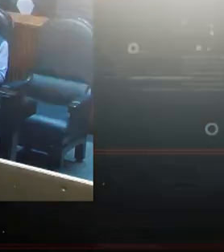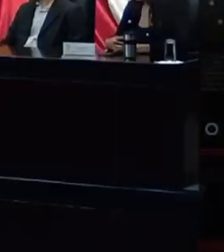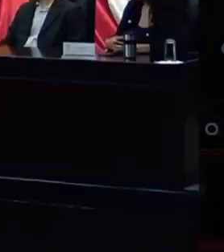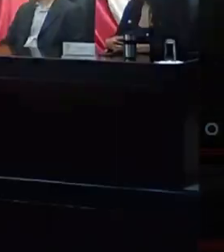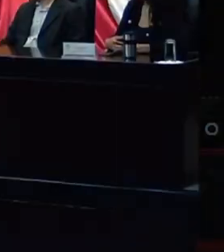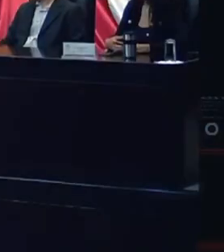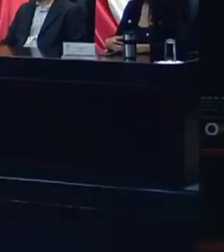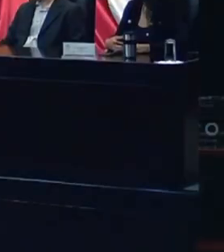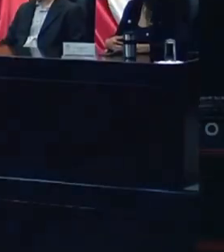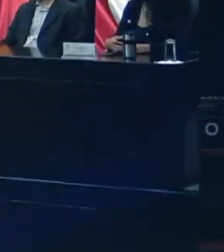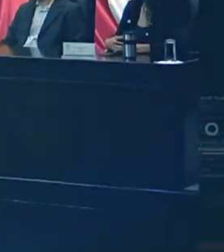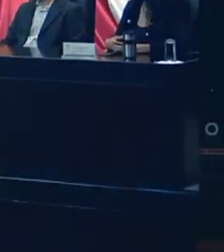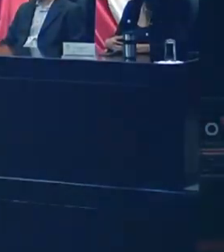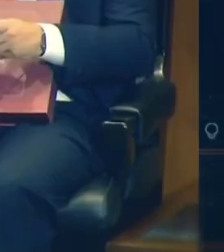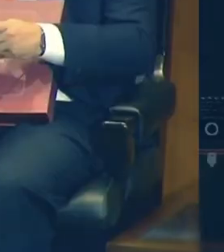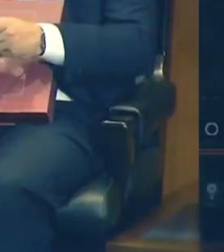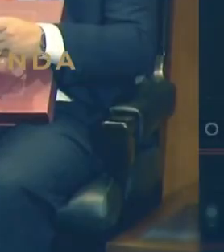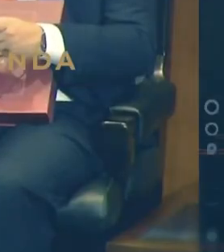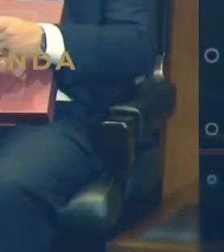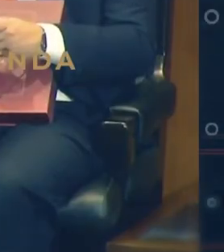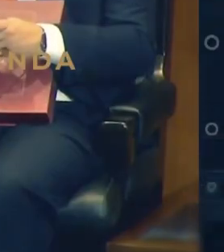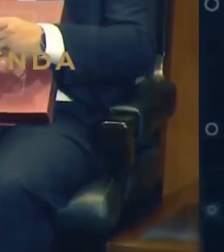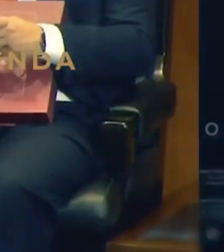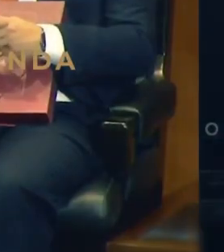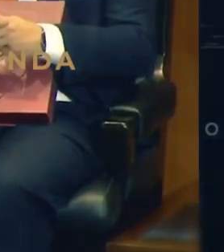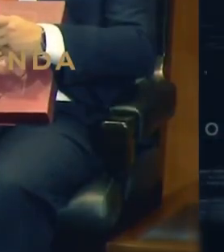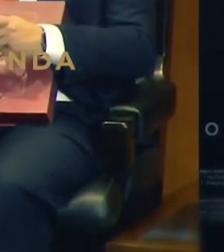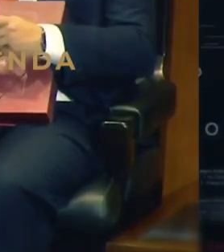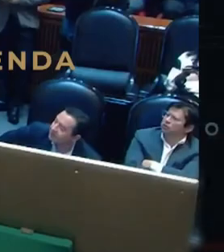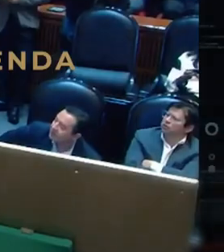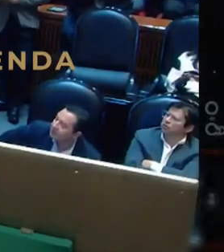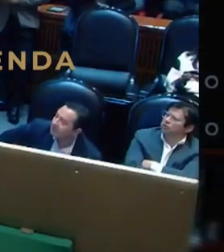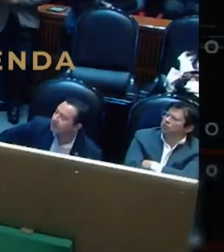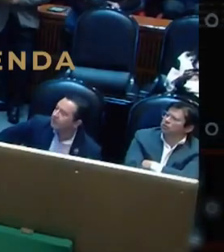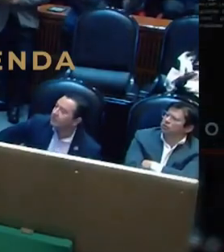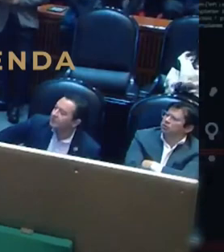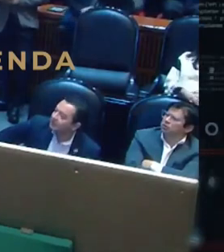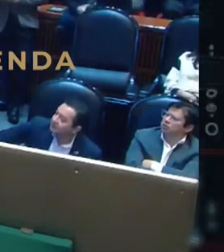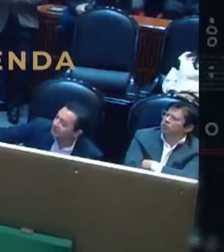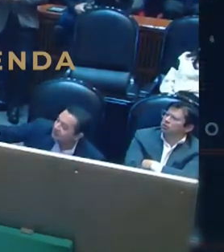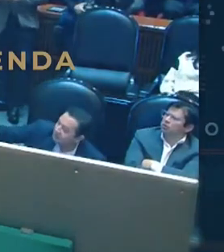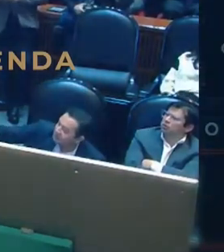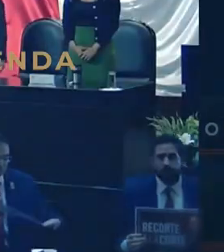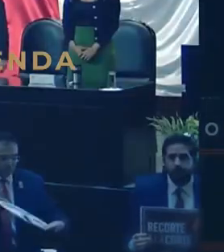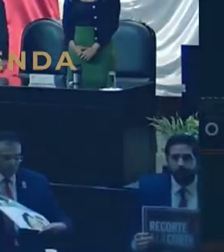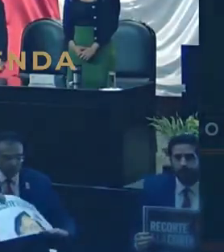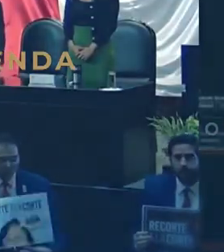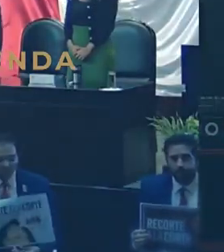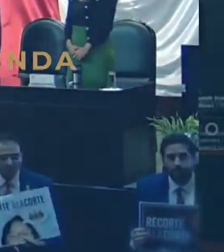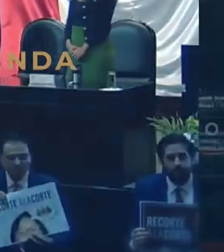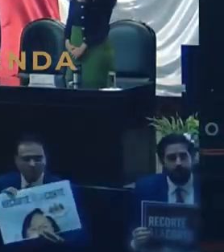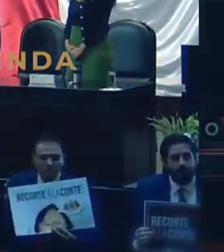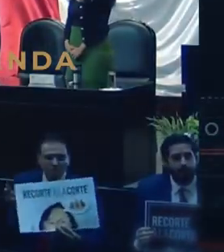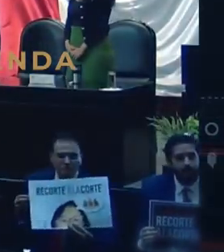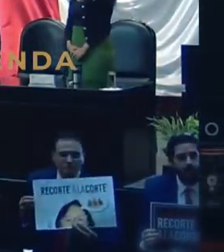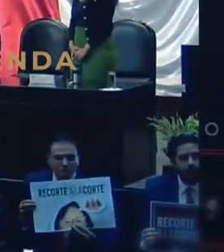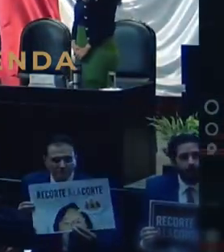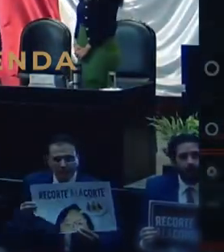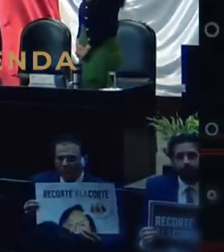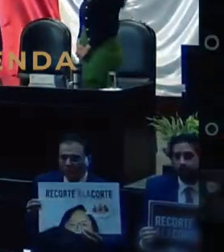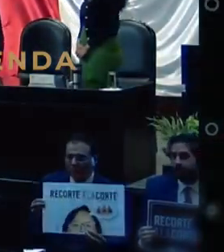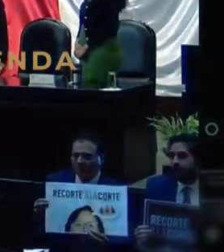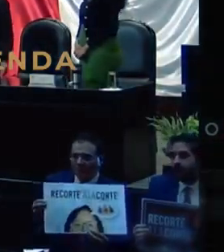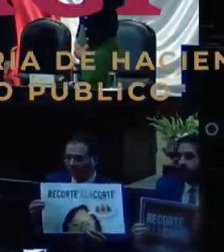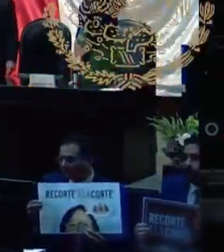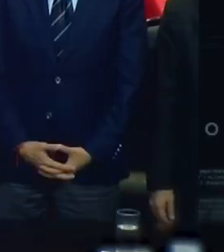La Secretaría de Hacienda y Crédito Público presentó el proyecto de presupuesto de egresos de la Federación correspondiente al